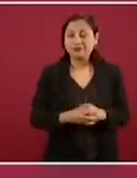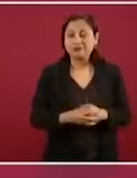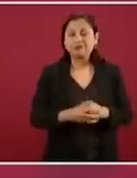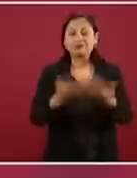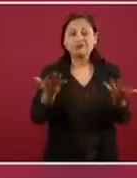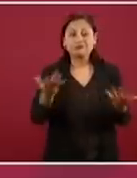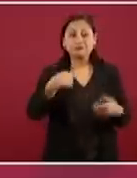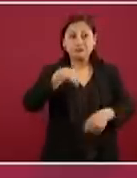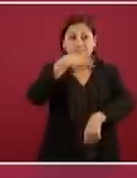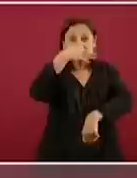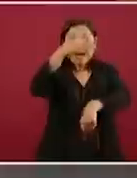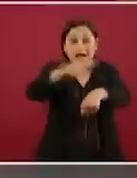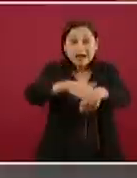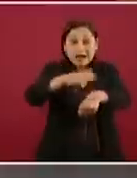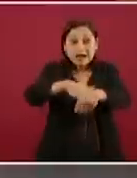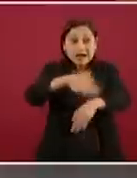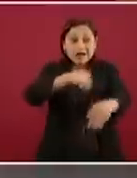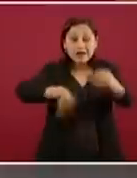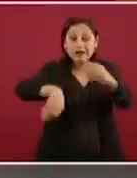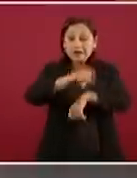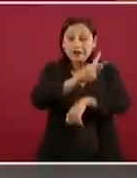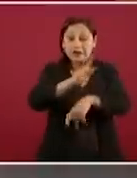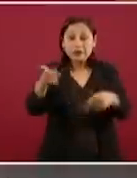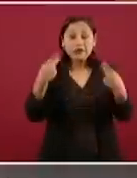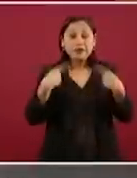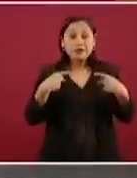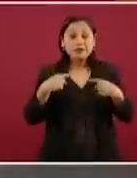gente en general, ya,